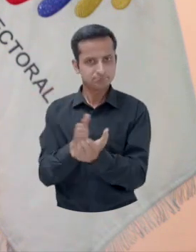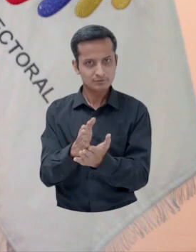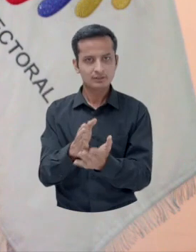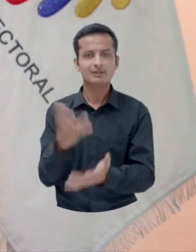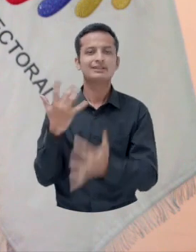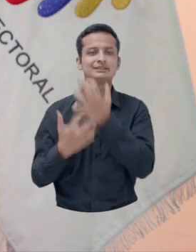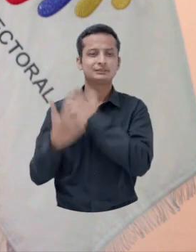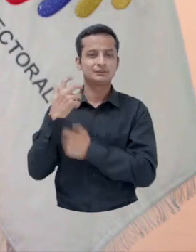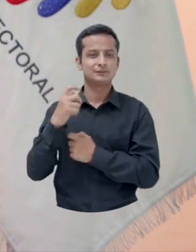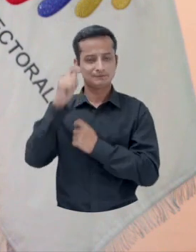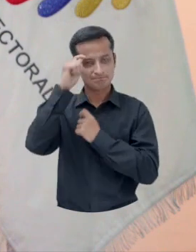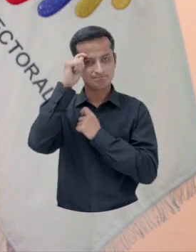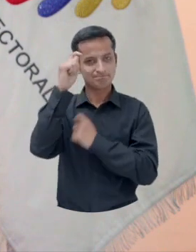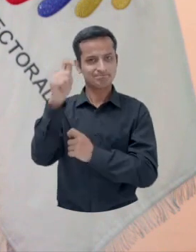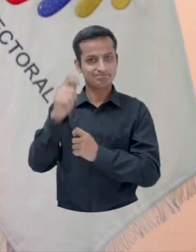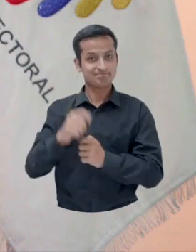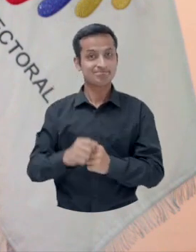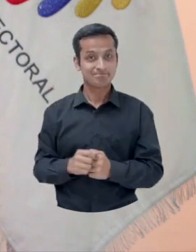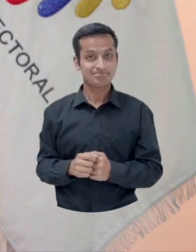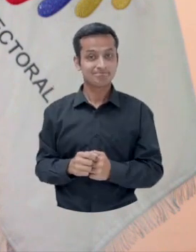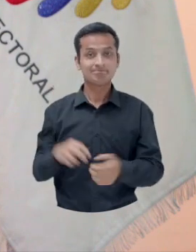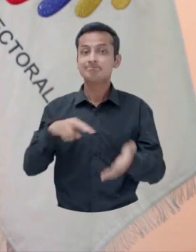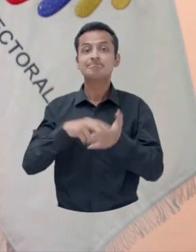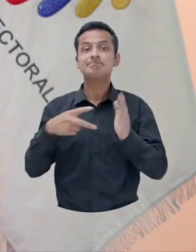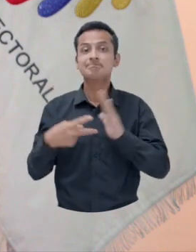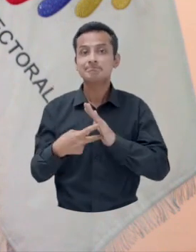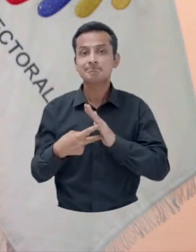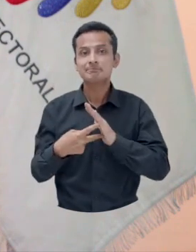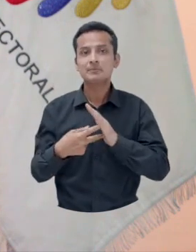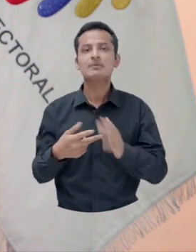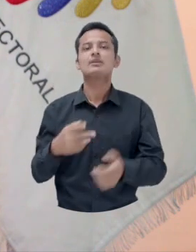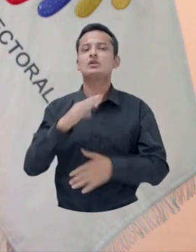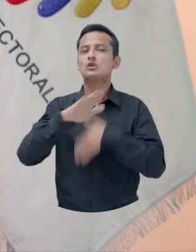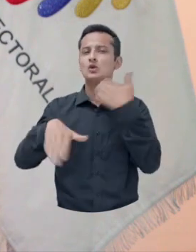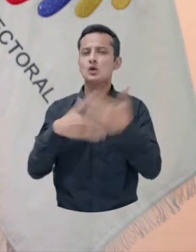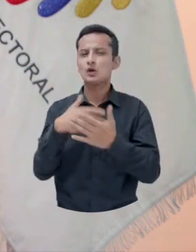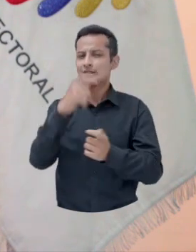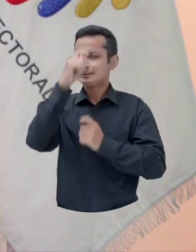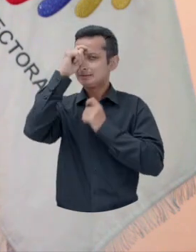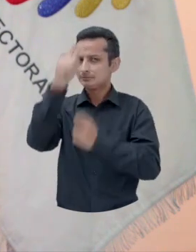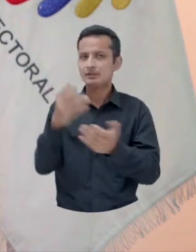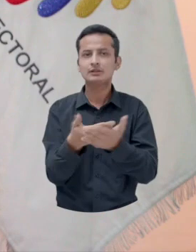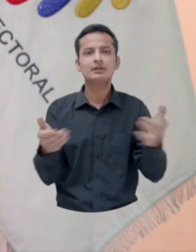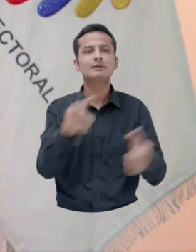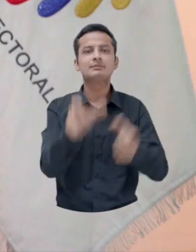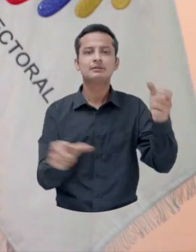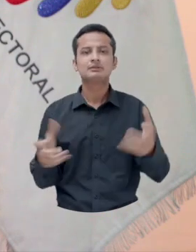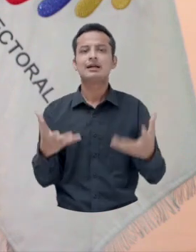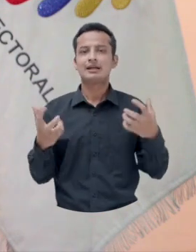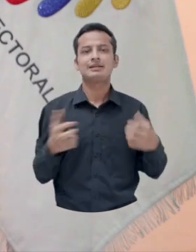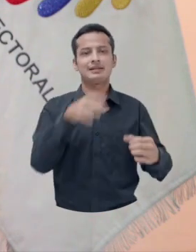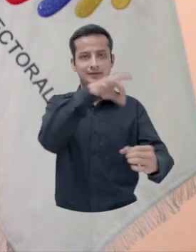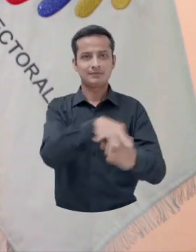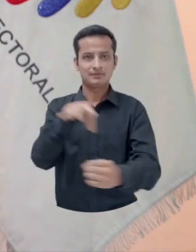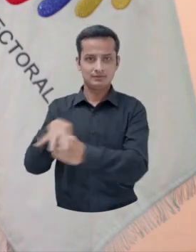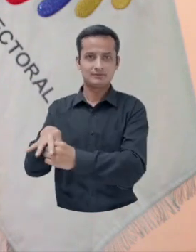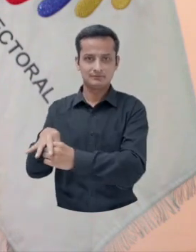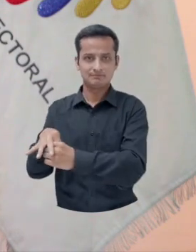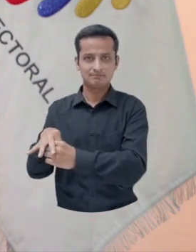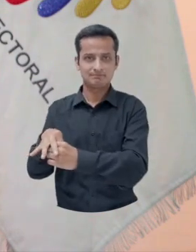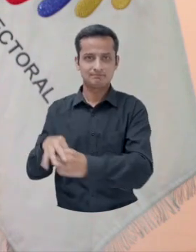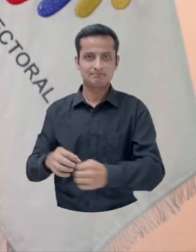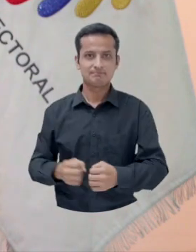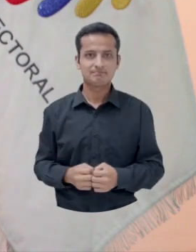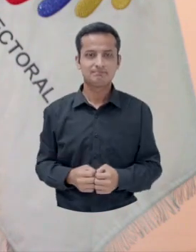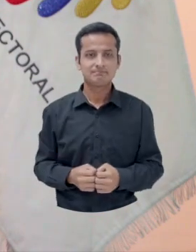tarea ineludible con la historia, que se traducirá en el respeto absoluto a la voluntad